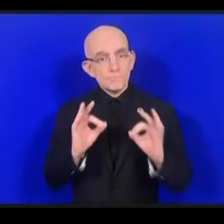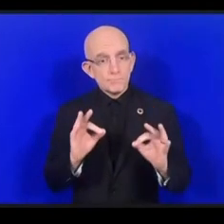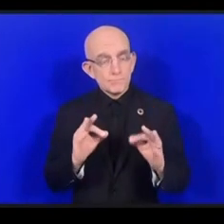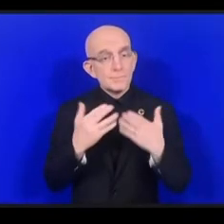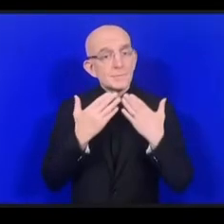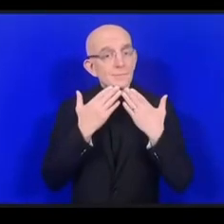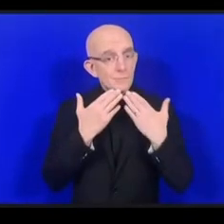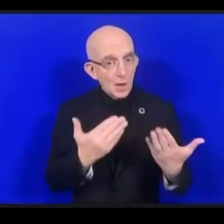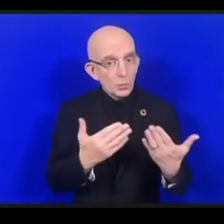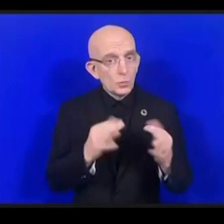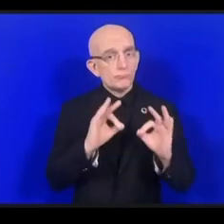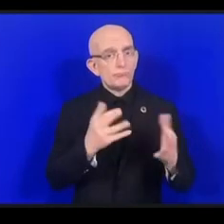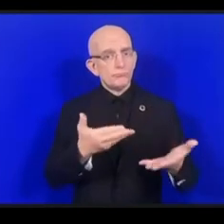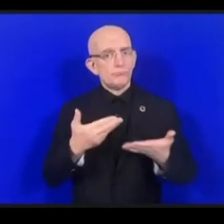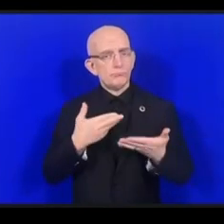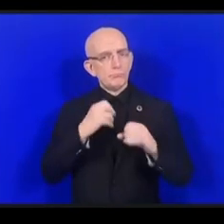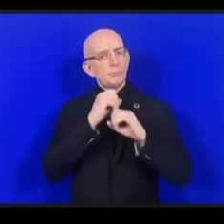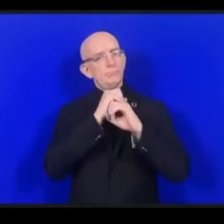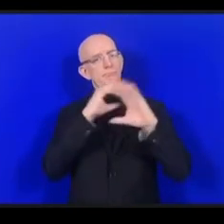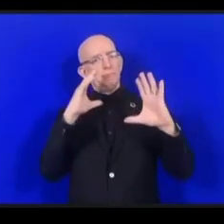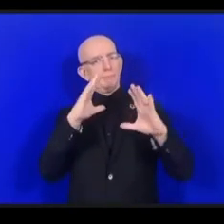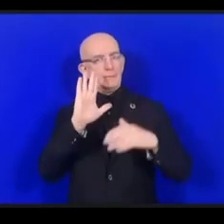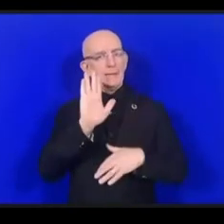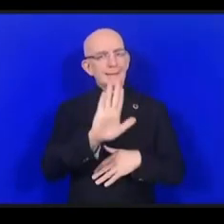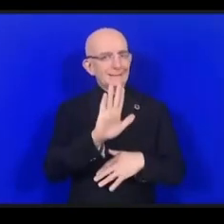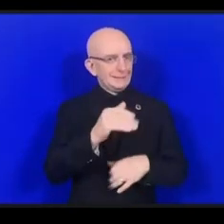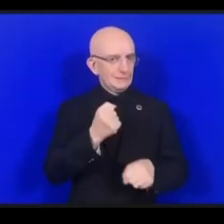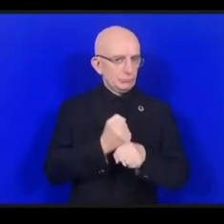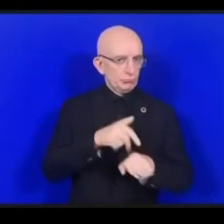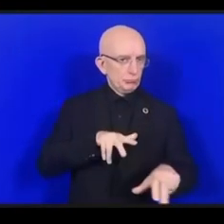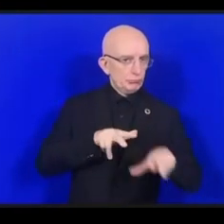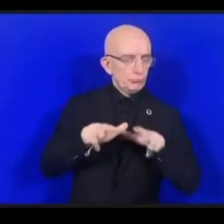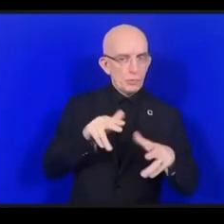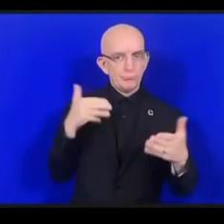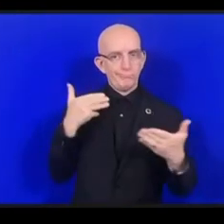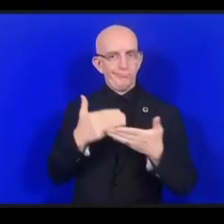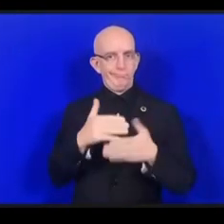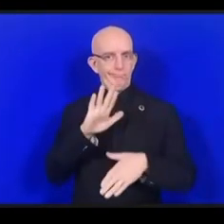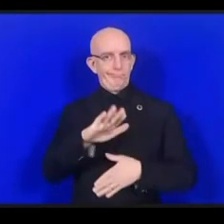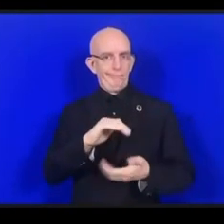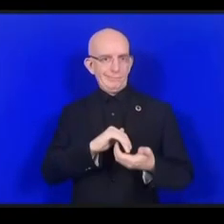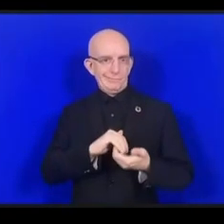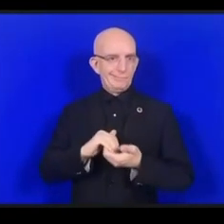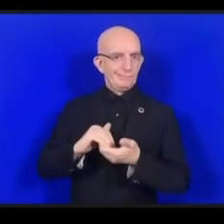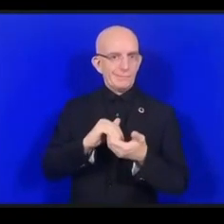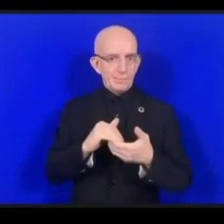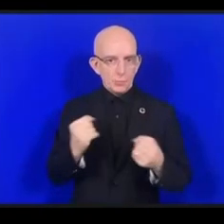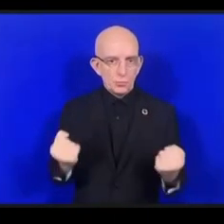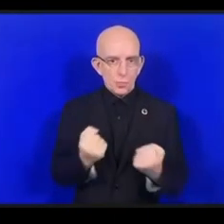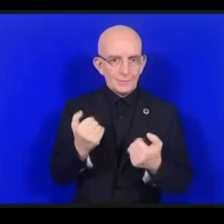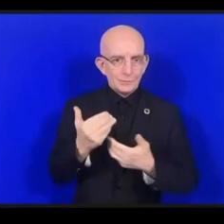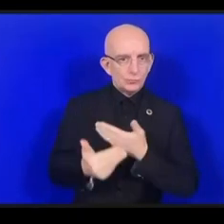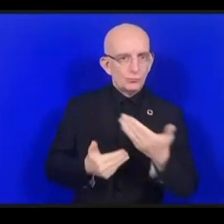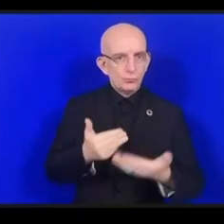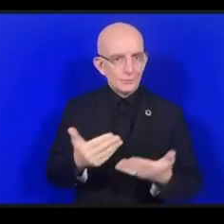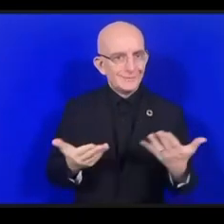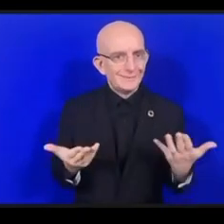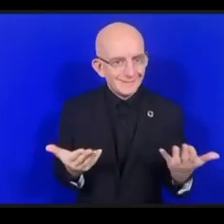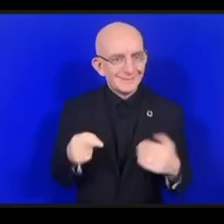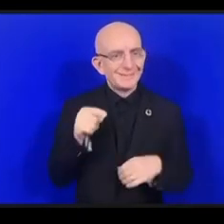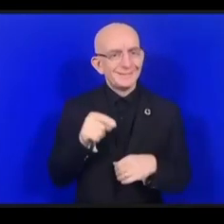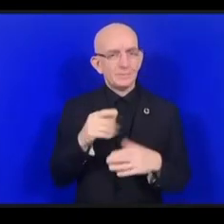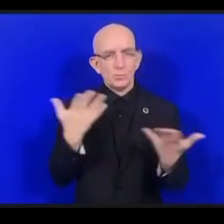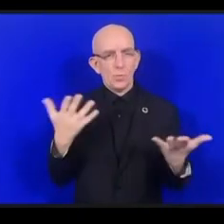trabajo de la coalición dinámica sobre el uso de internet y ya nos has explicado aquello que puede